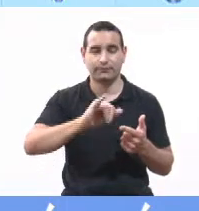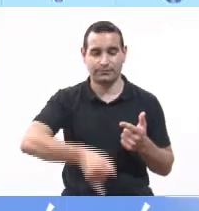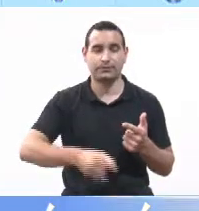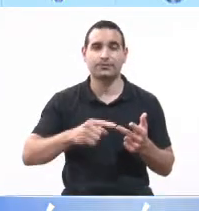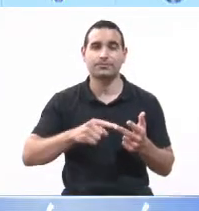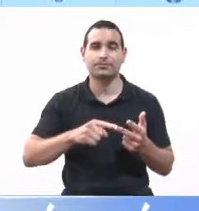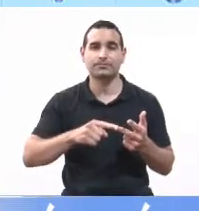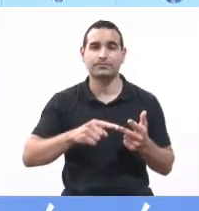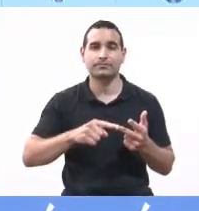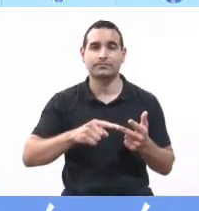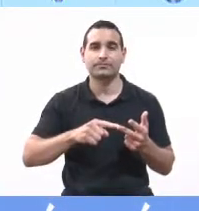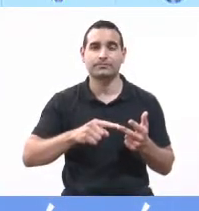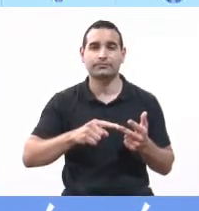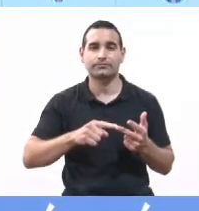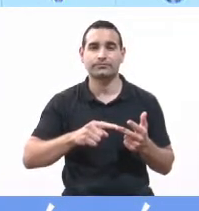González, afirmativo.